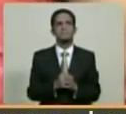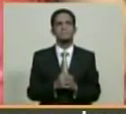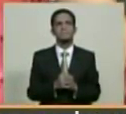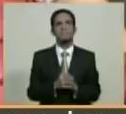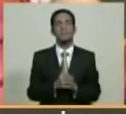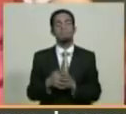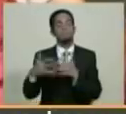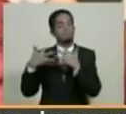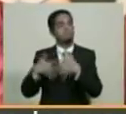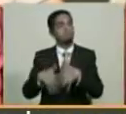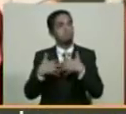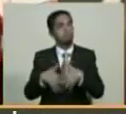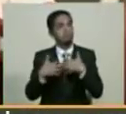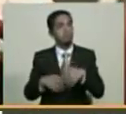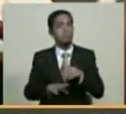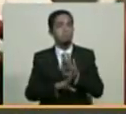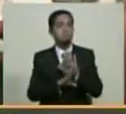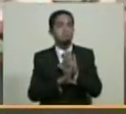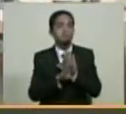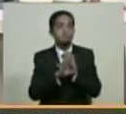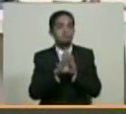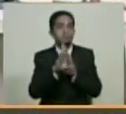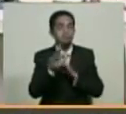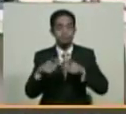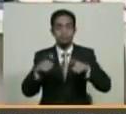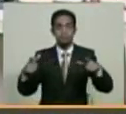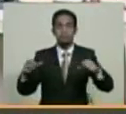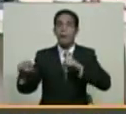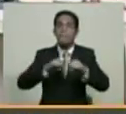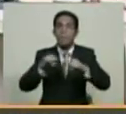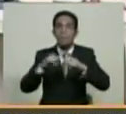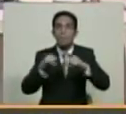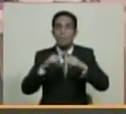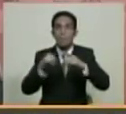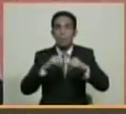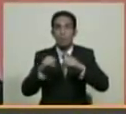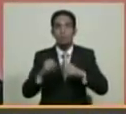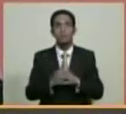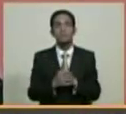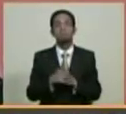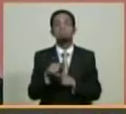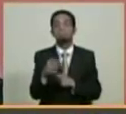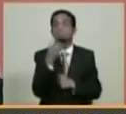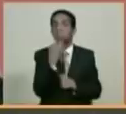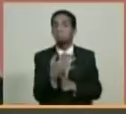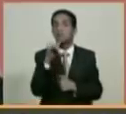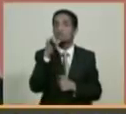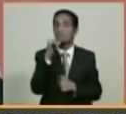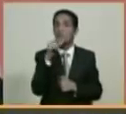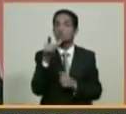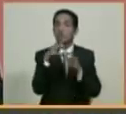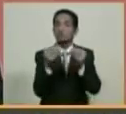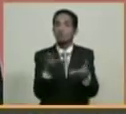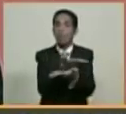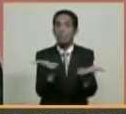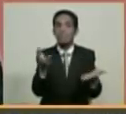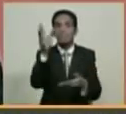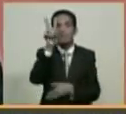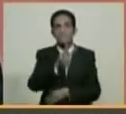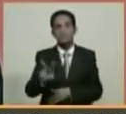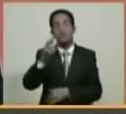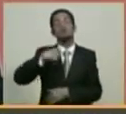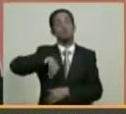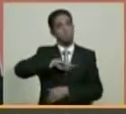han desplegado, desatado. Es una buena nueva para el país. Nos sentimos